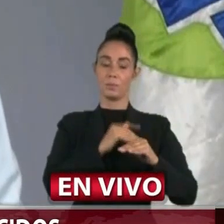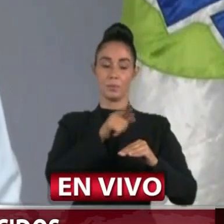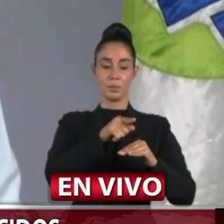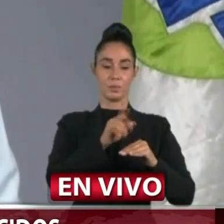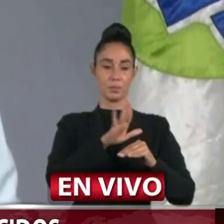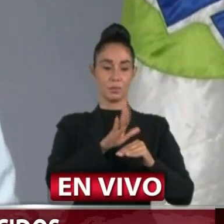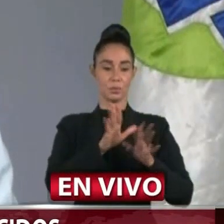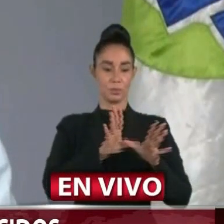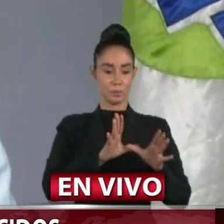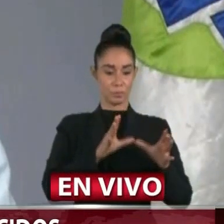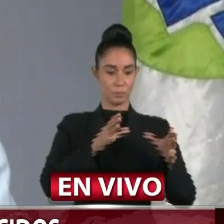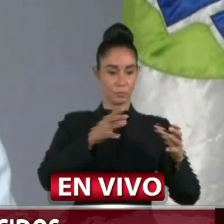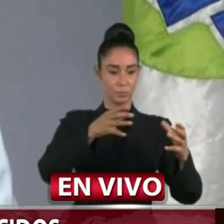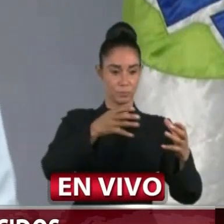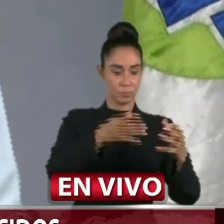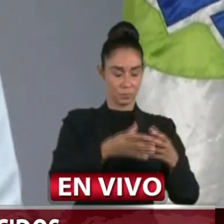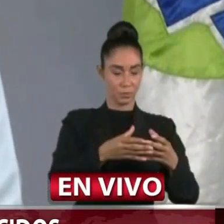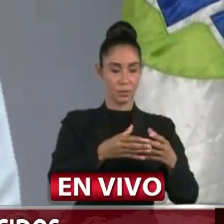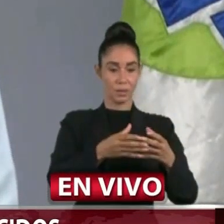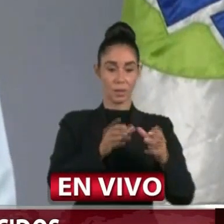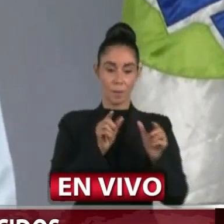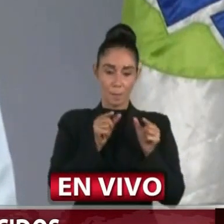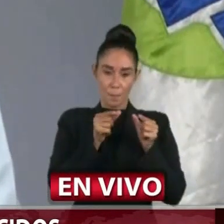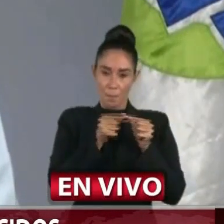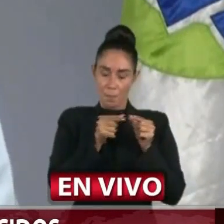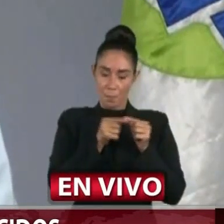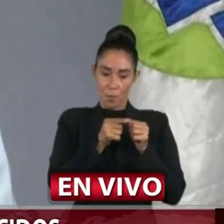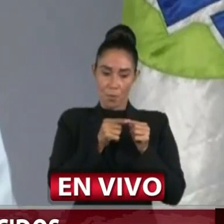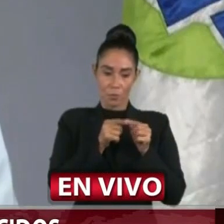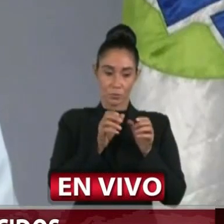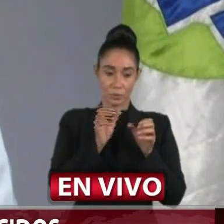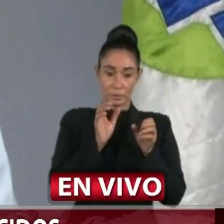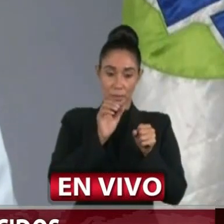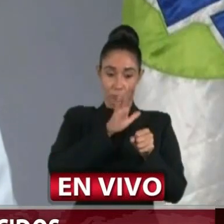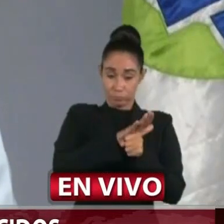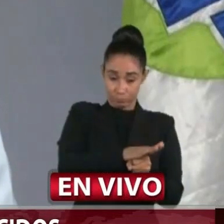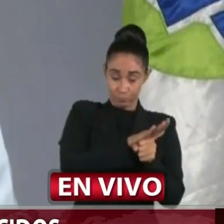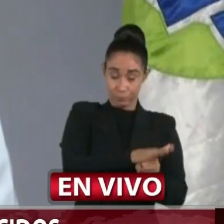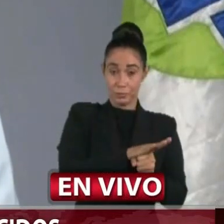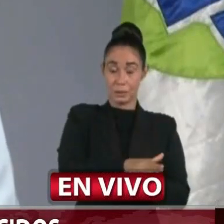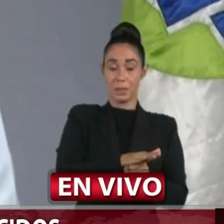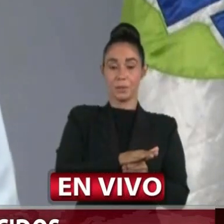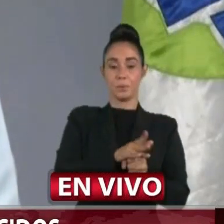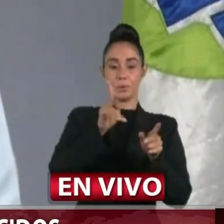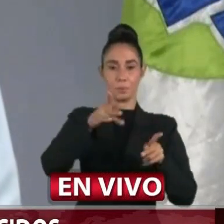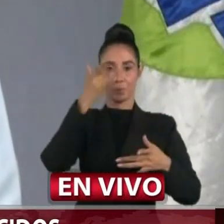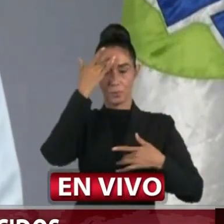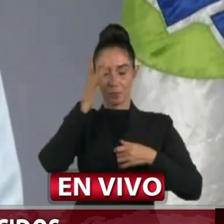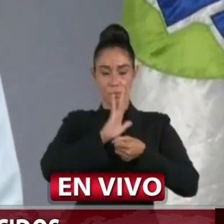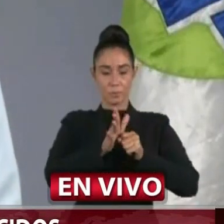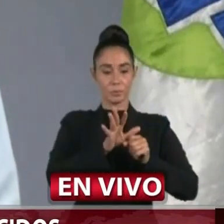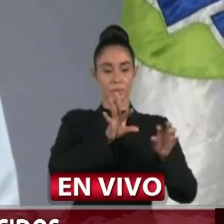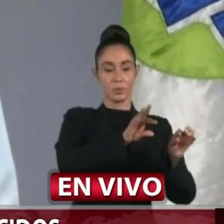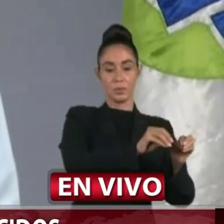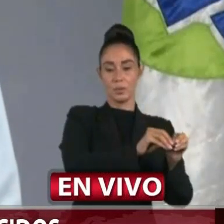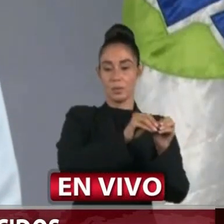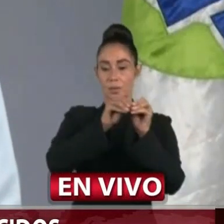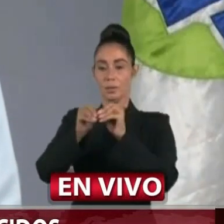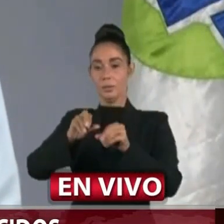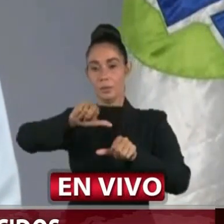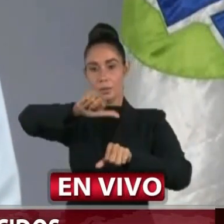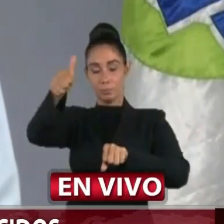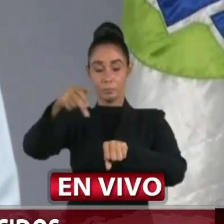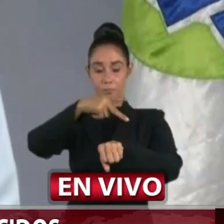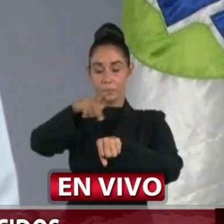de unidades disponibles, y probablemente por eso se hagan los traslados. Cuando se copa en un hospital un área,